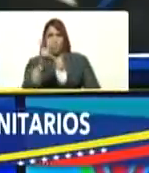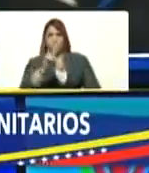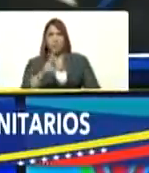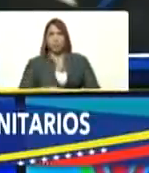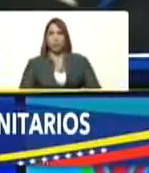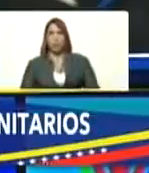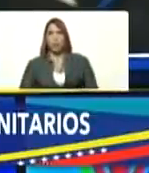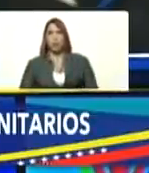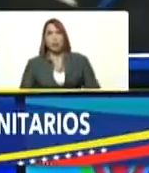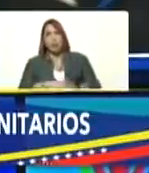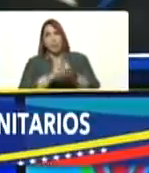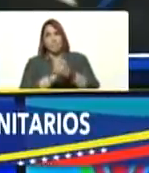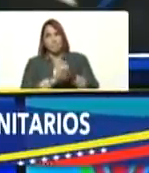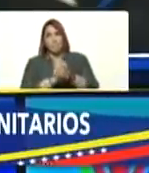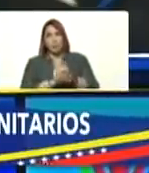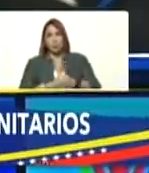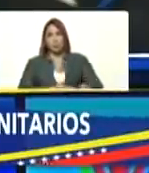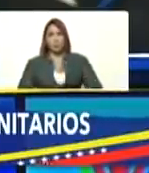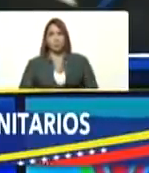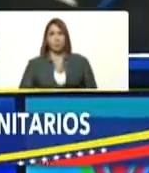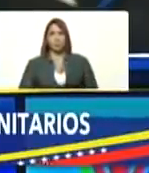compañero